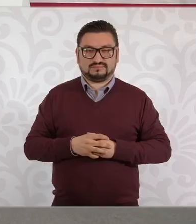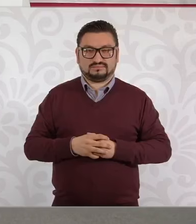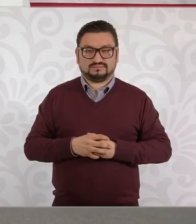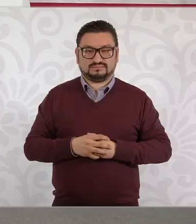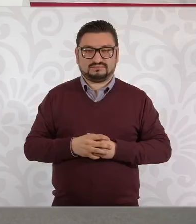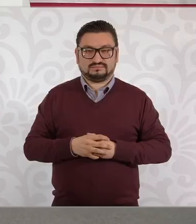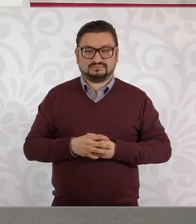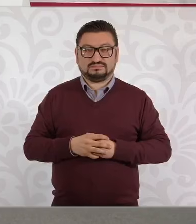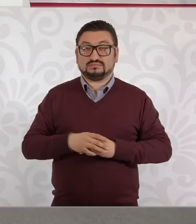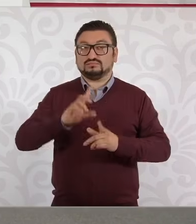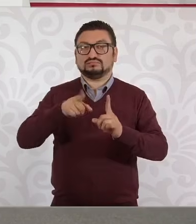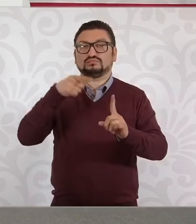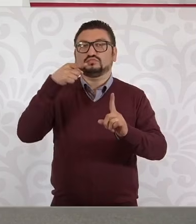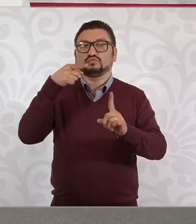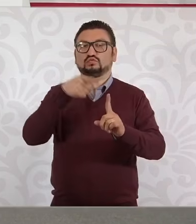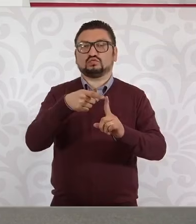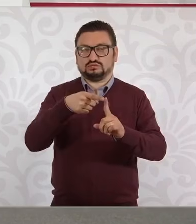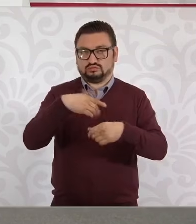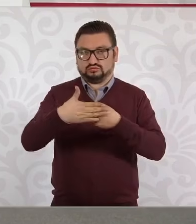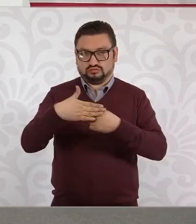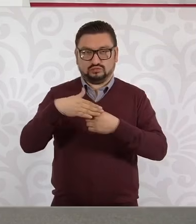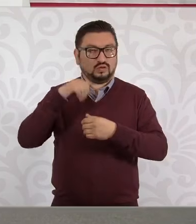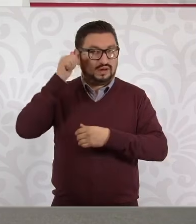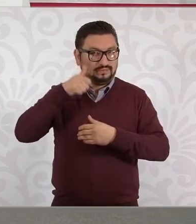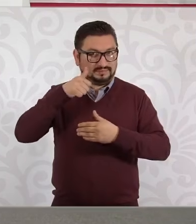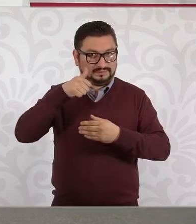Ya, el objetivo es abrirlo a finales de abril.